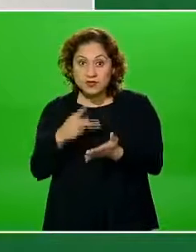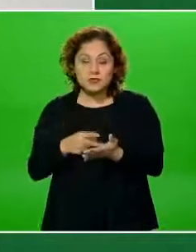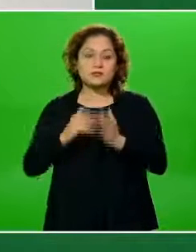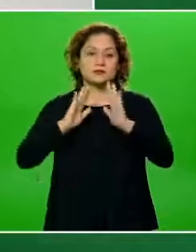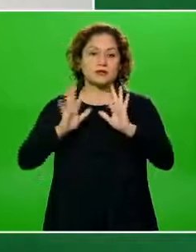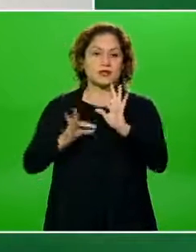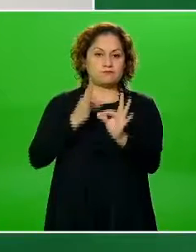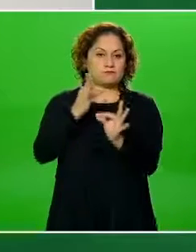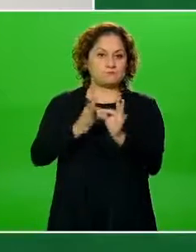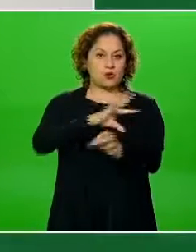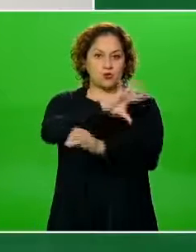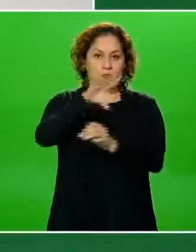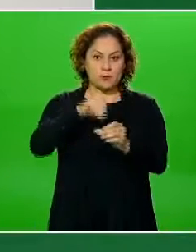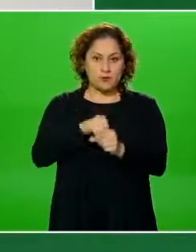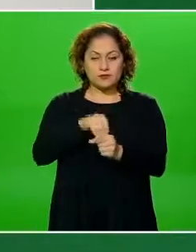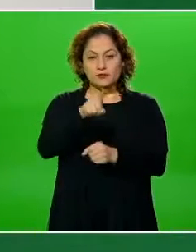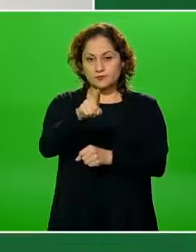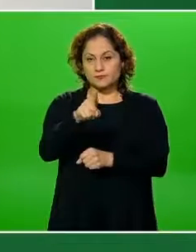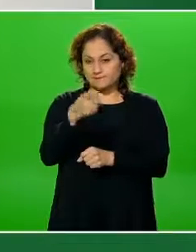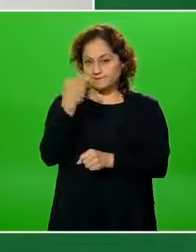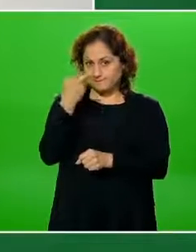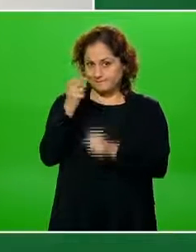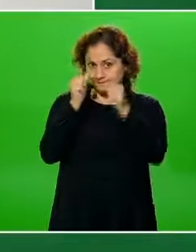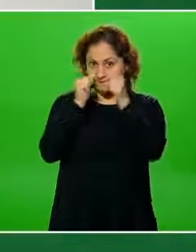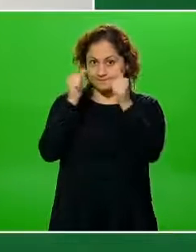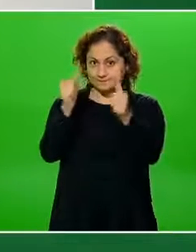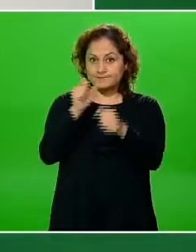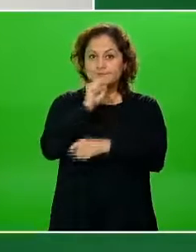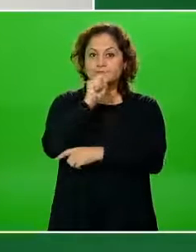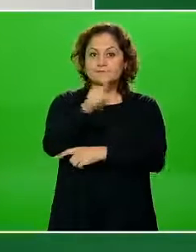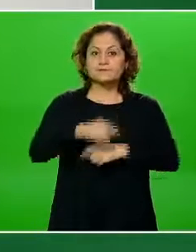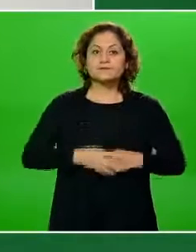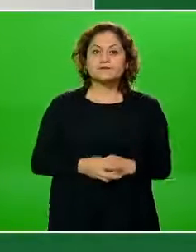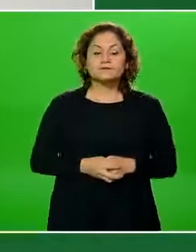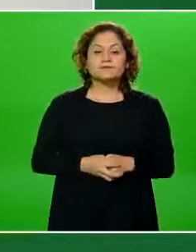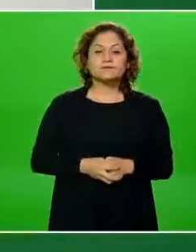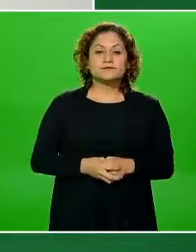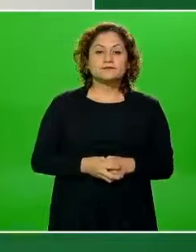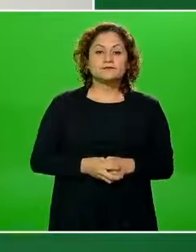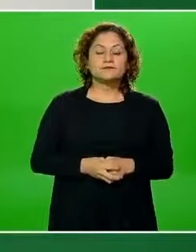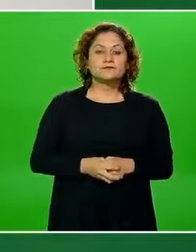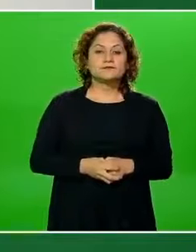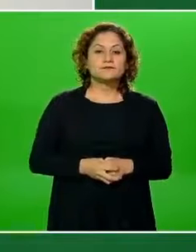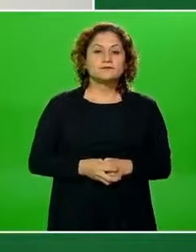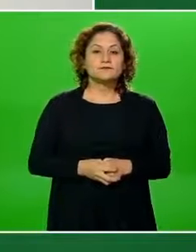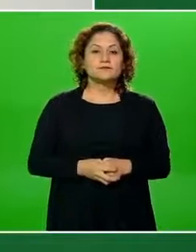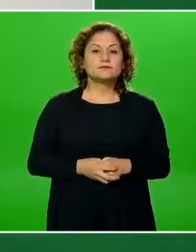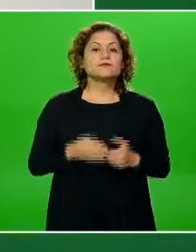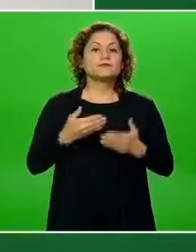importante recordarlo y pues bueno, actualmente estamos con un menos